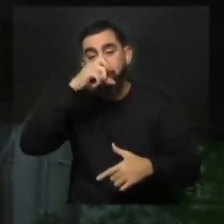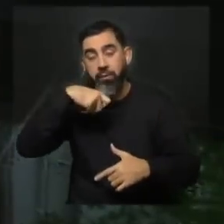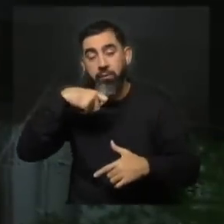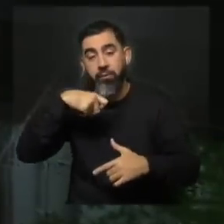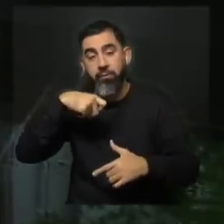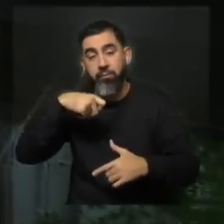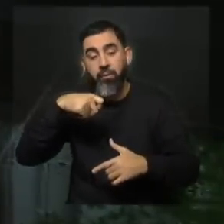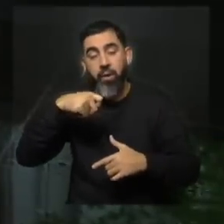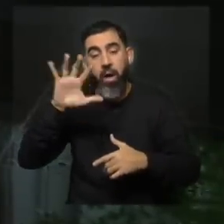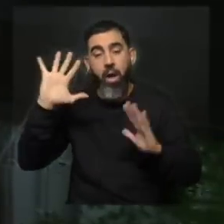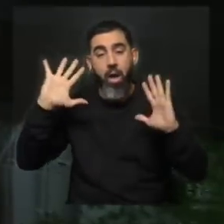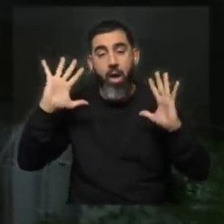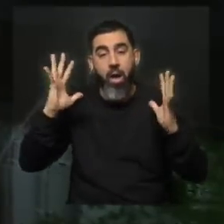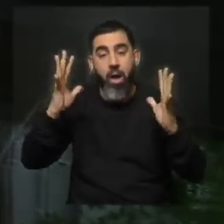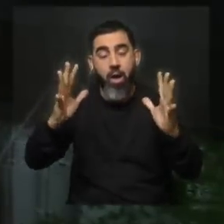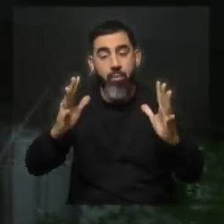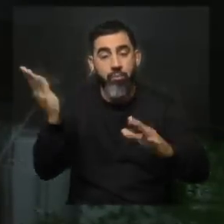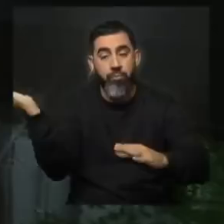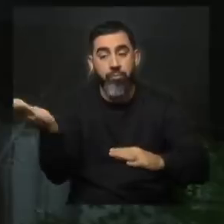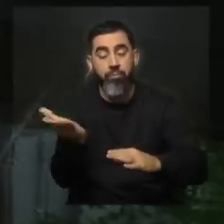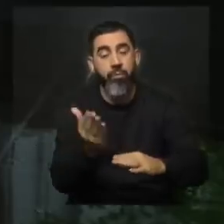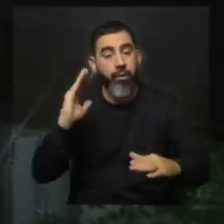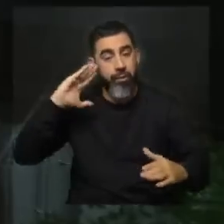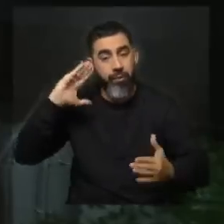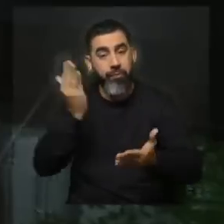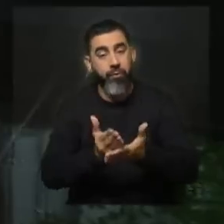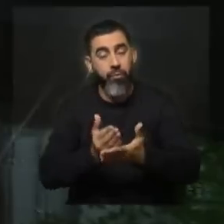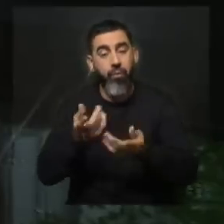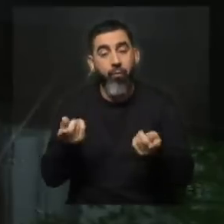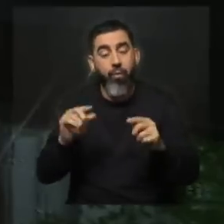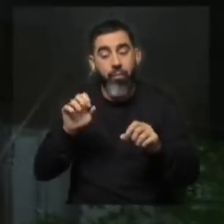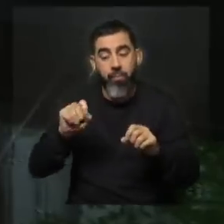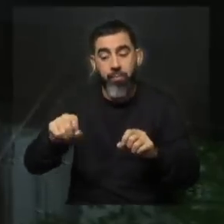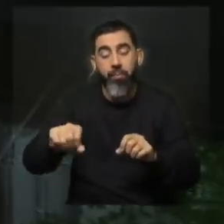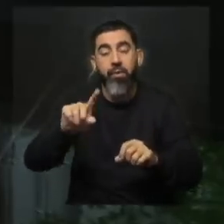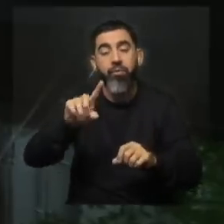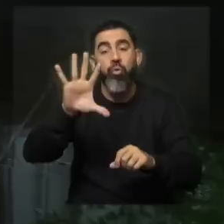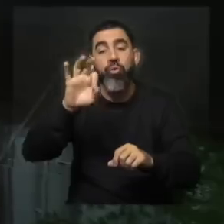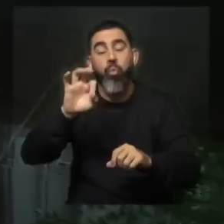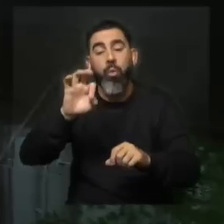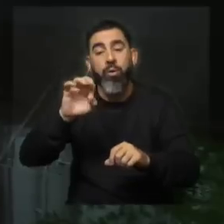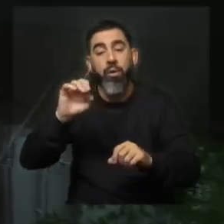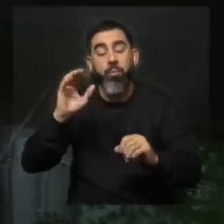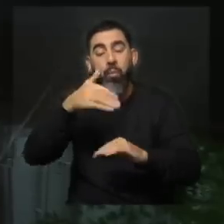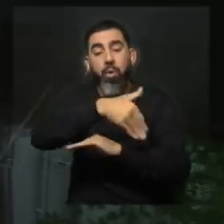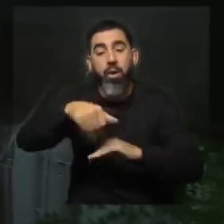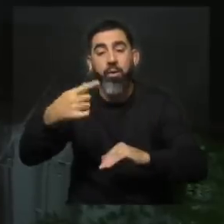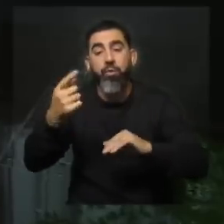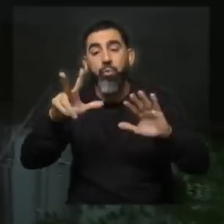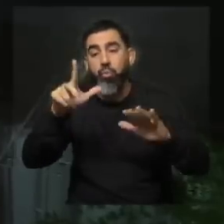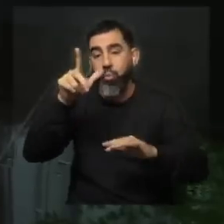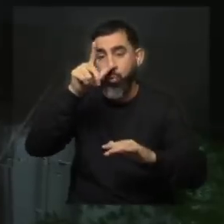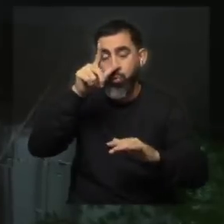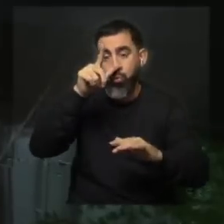a recuperar el arbolado Está al lado durante la dictadura sí se van a plantar 150 Sobre la avenida 18 de julio